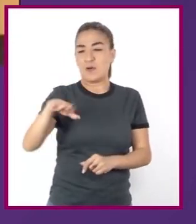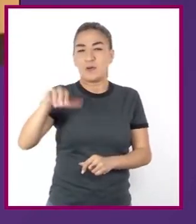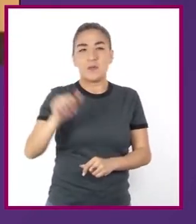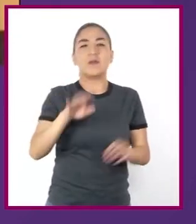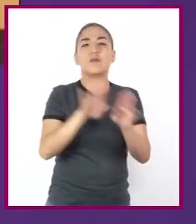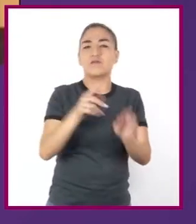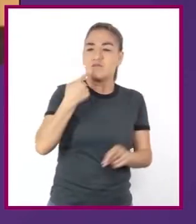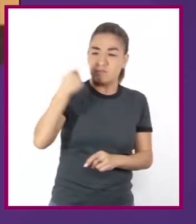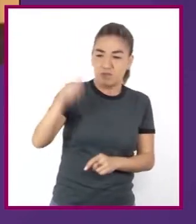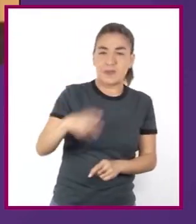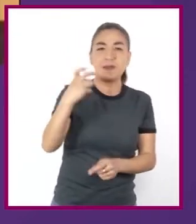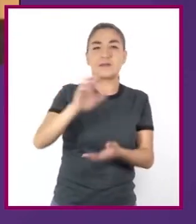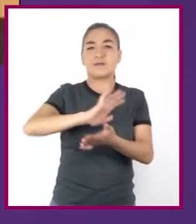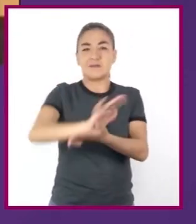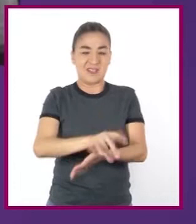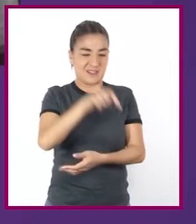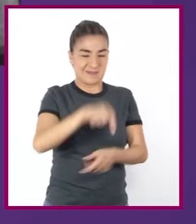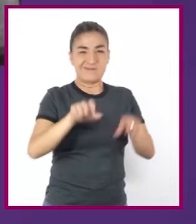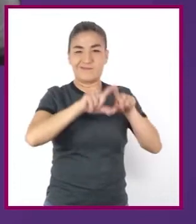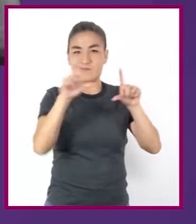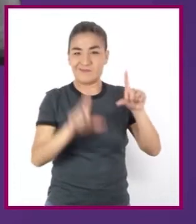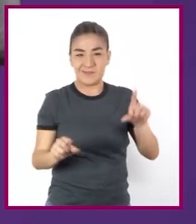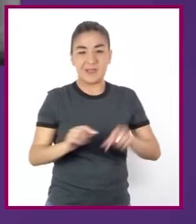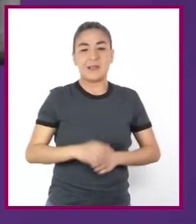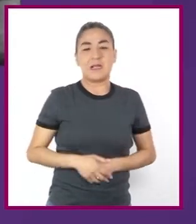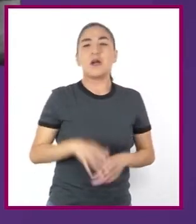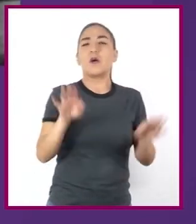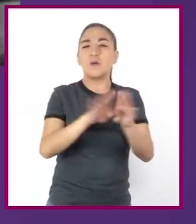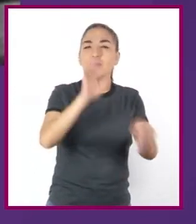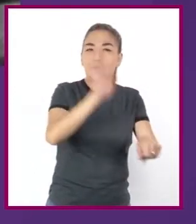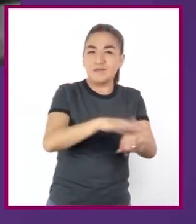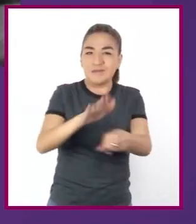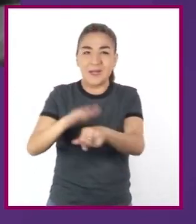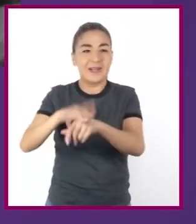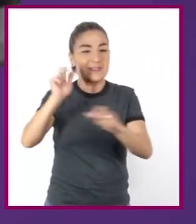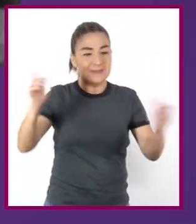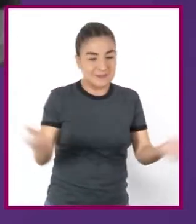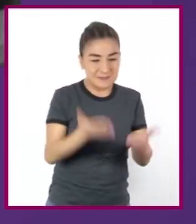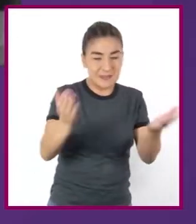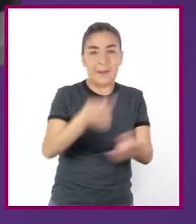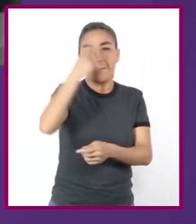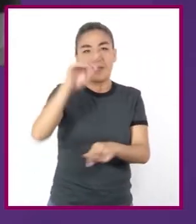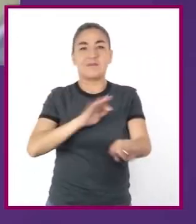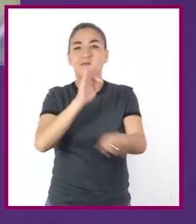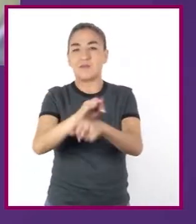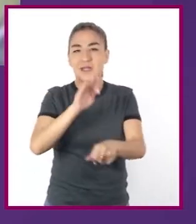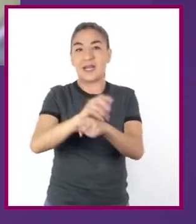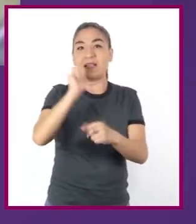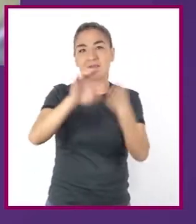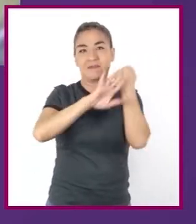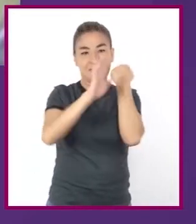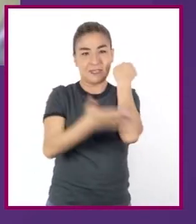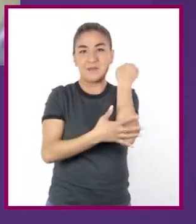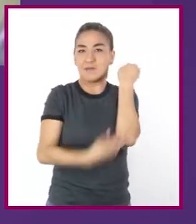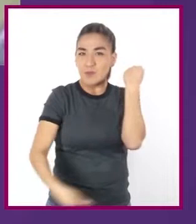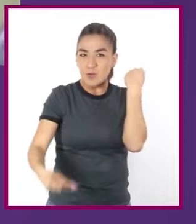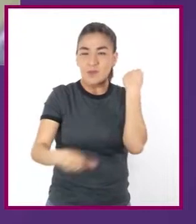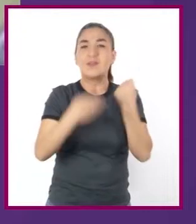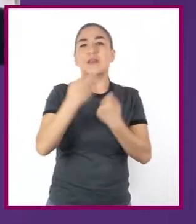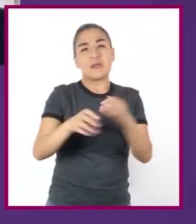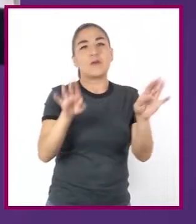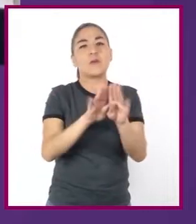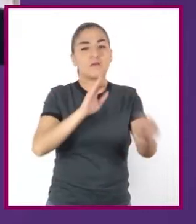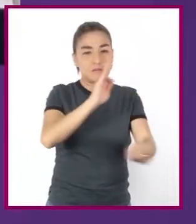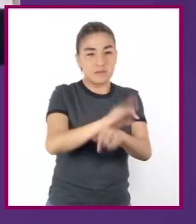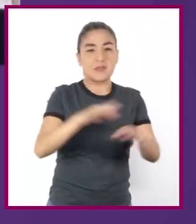la discriminación que se vive en el país. Impulsó propuestas como la despenalización del aborto, apoyó la igualdad de